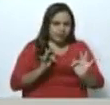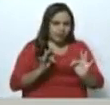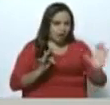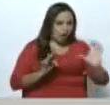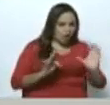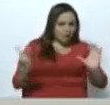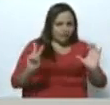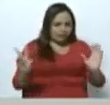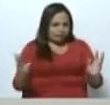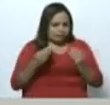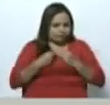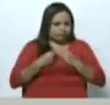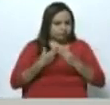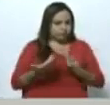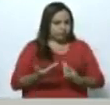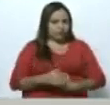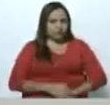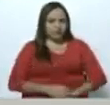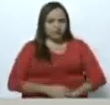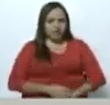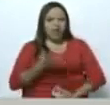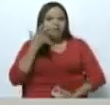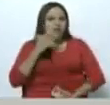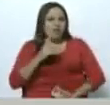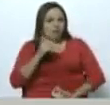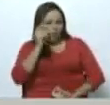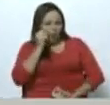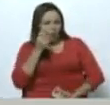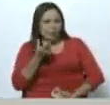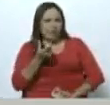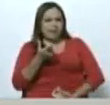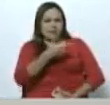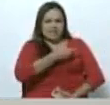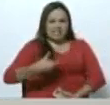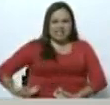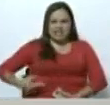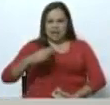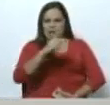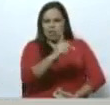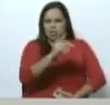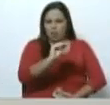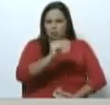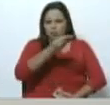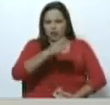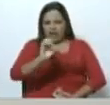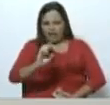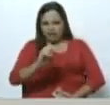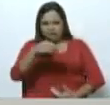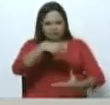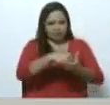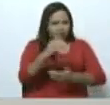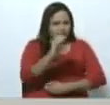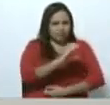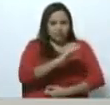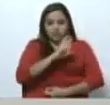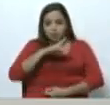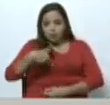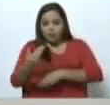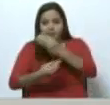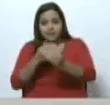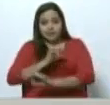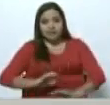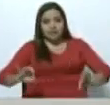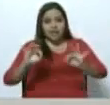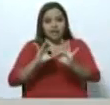¿Tú crees que un tipo como Duque pudo hacer algo? Uribe no pudo hacer nada. Duque no pudo hacer nada.